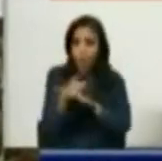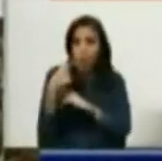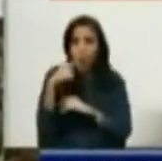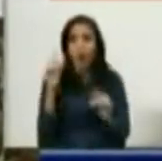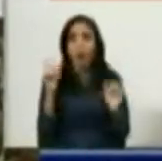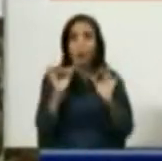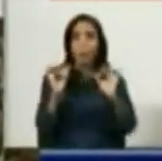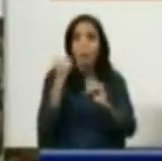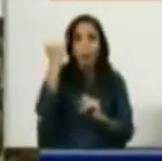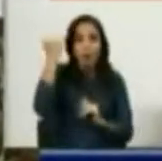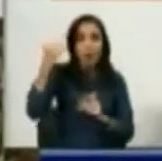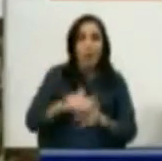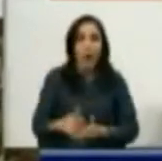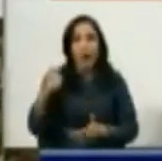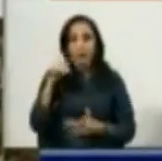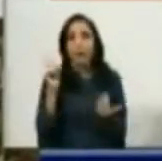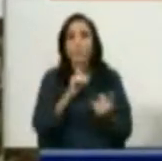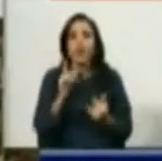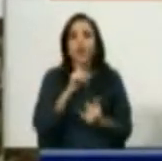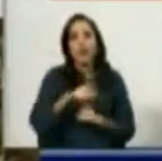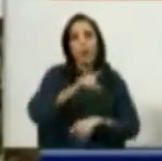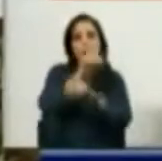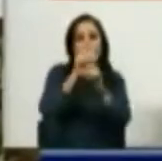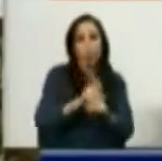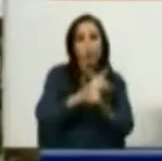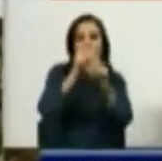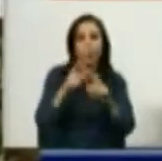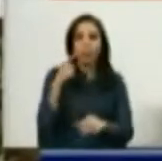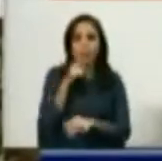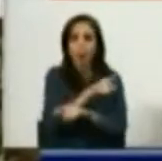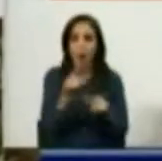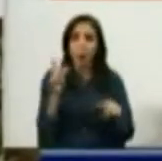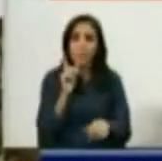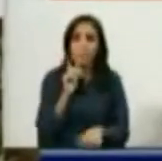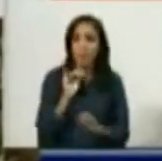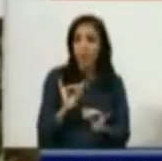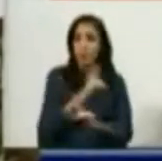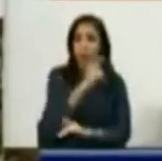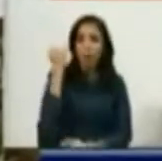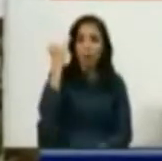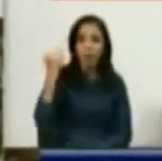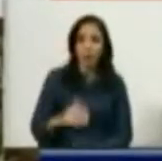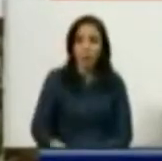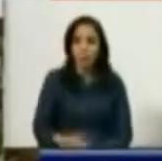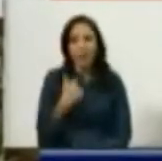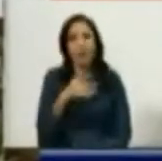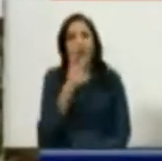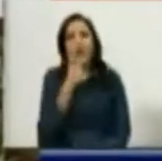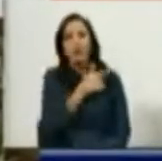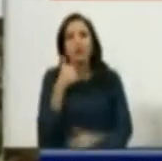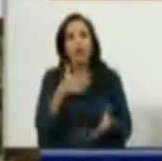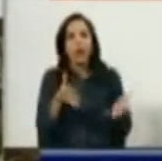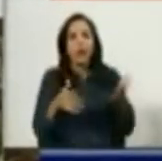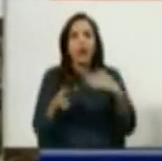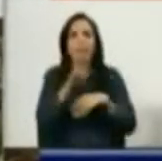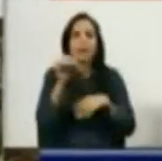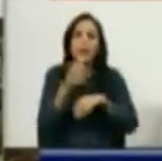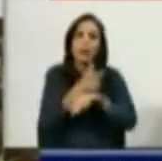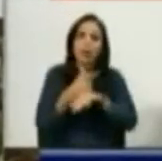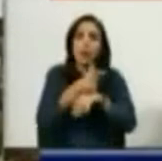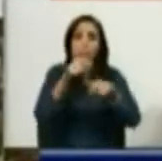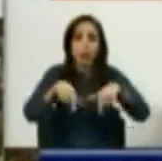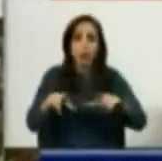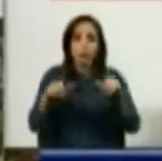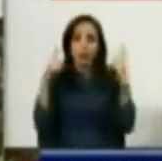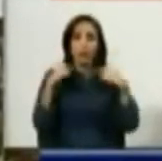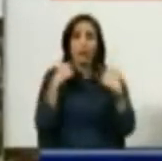ellos mismos se creen las mentiras de sus encuestadoras y las encuestadoras le decían que iban a ganar 20 gobernaciones Aquí vamos a perder en